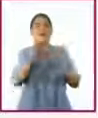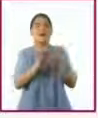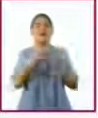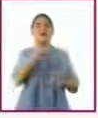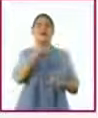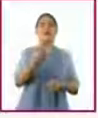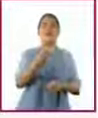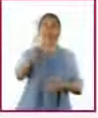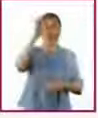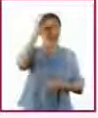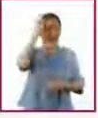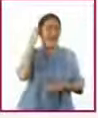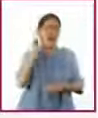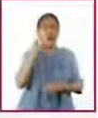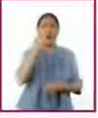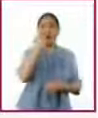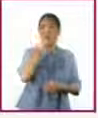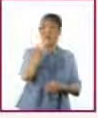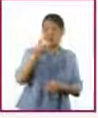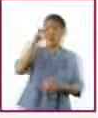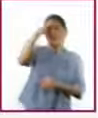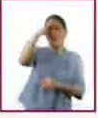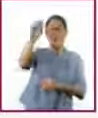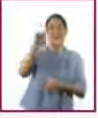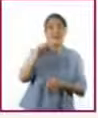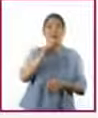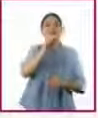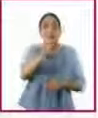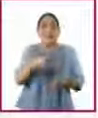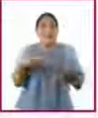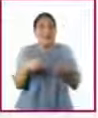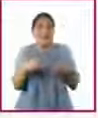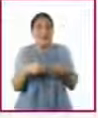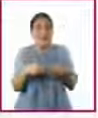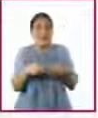mis ojos. Y también tuvo vértigo.